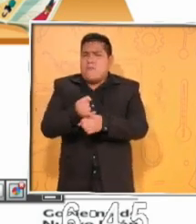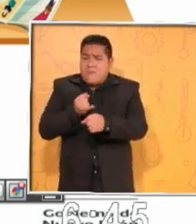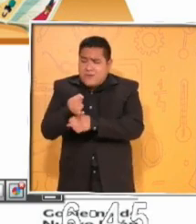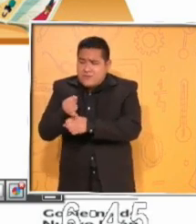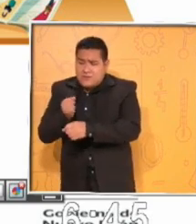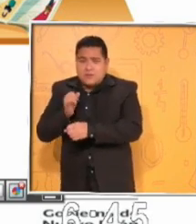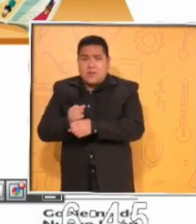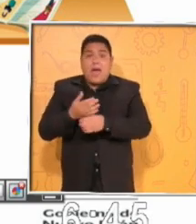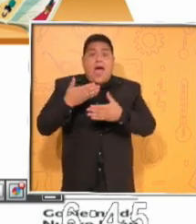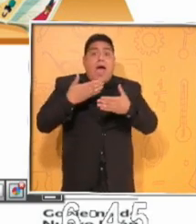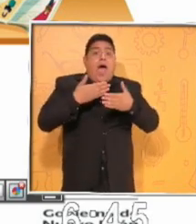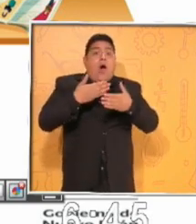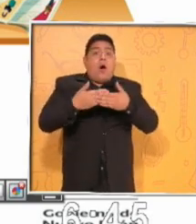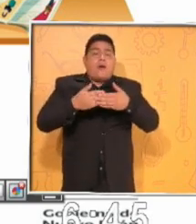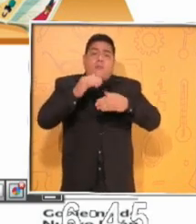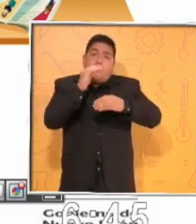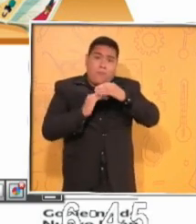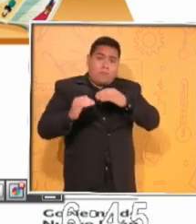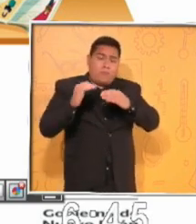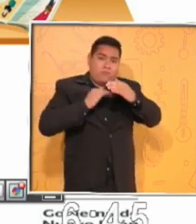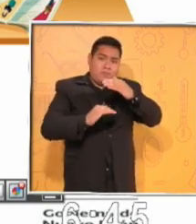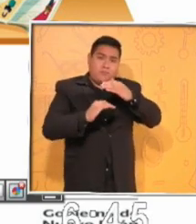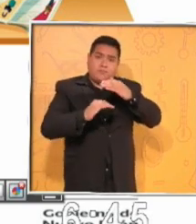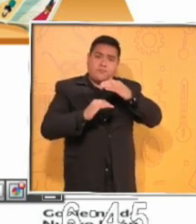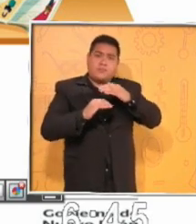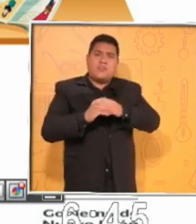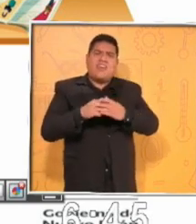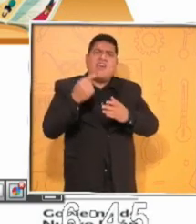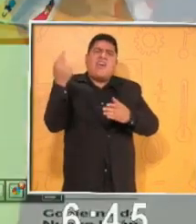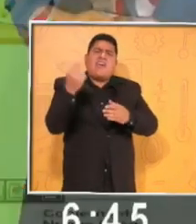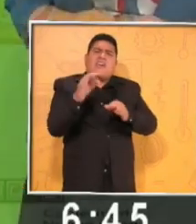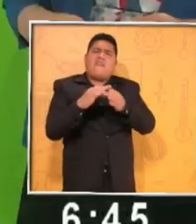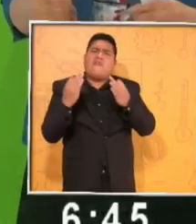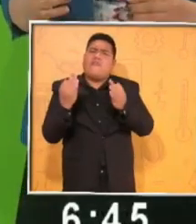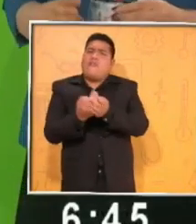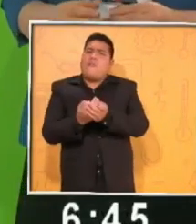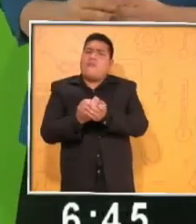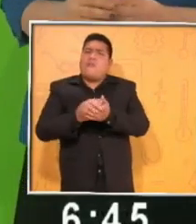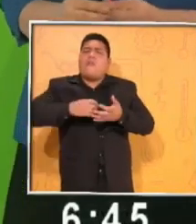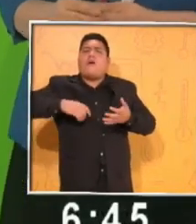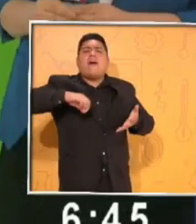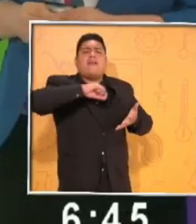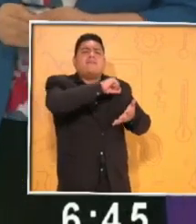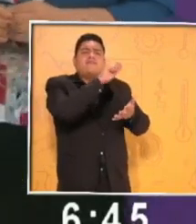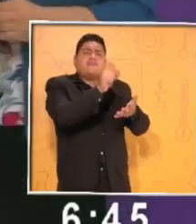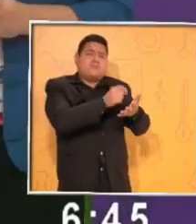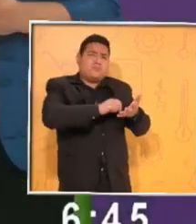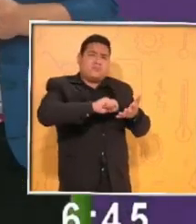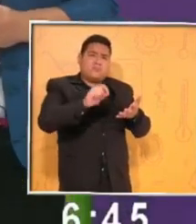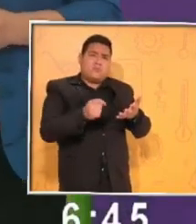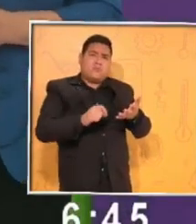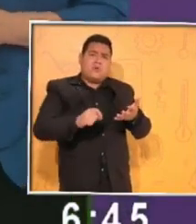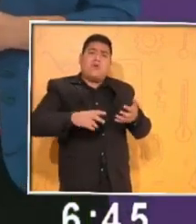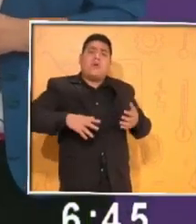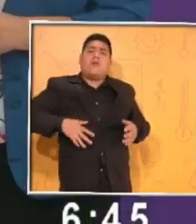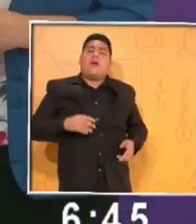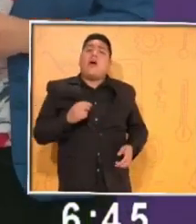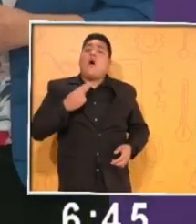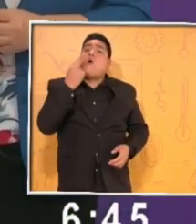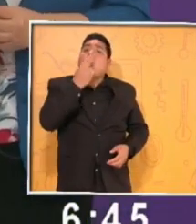un renglón más. ¿Qué estrategia discursiva voy a utilizar